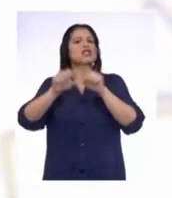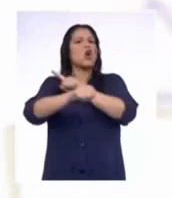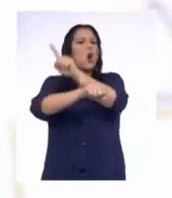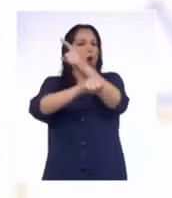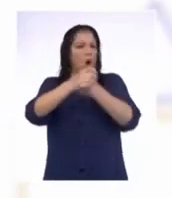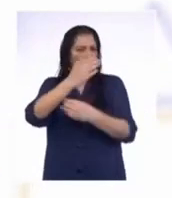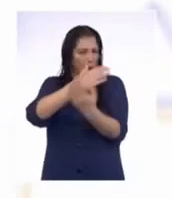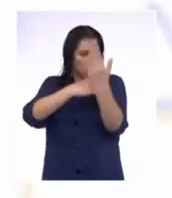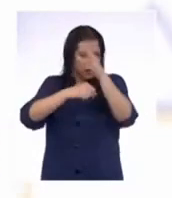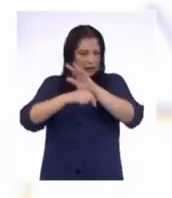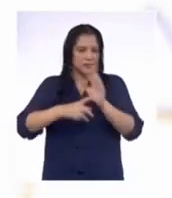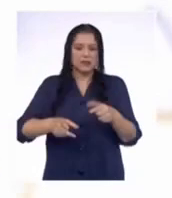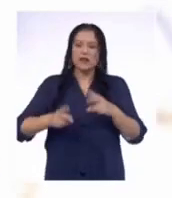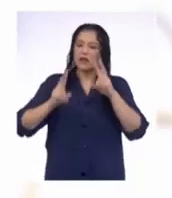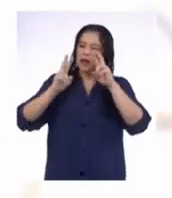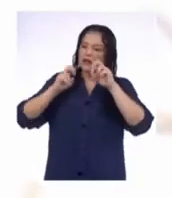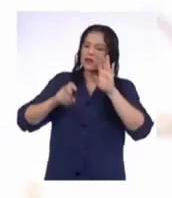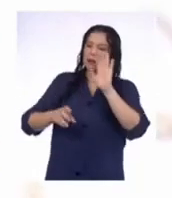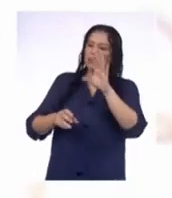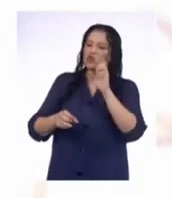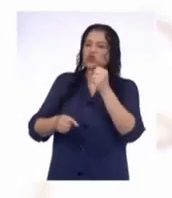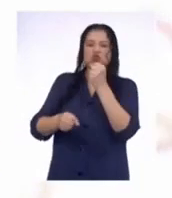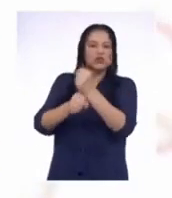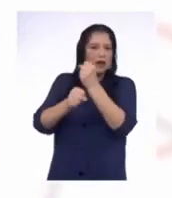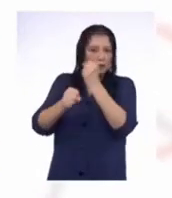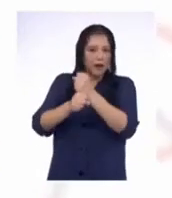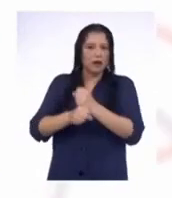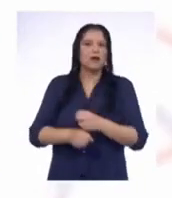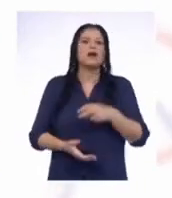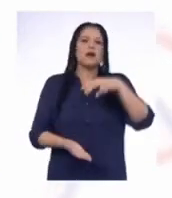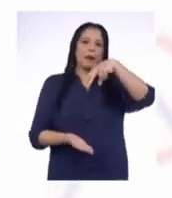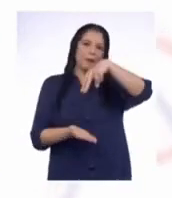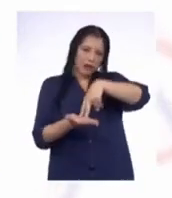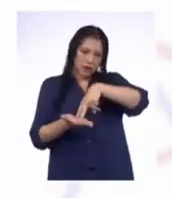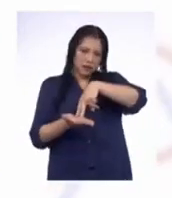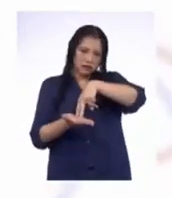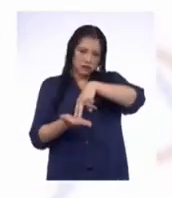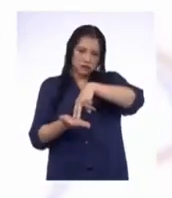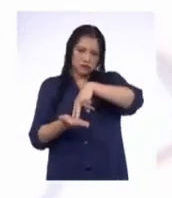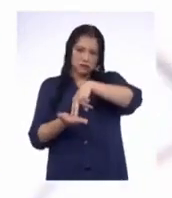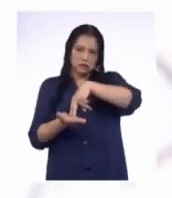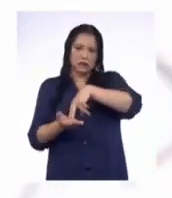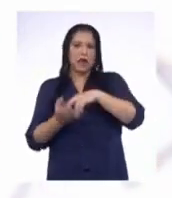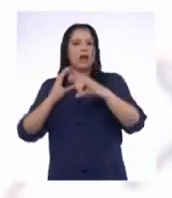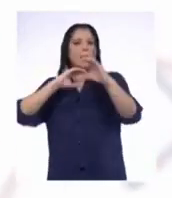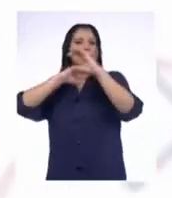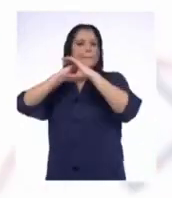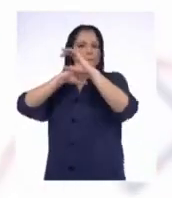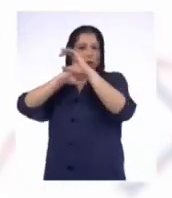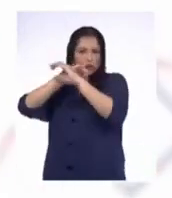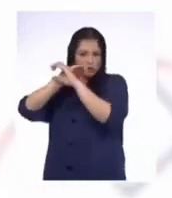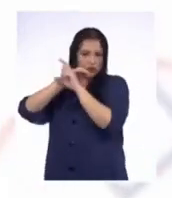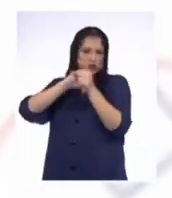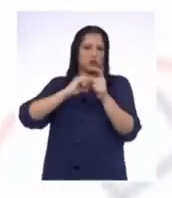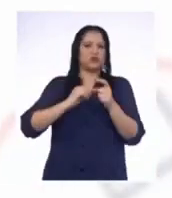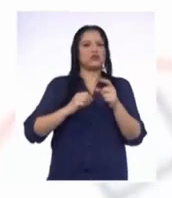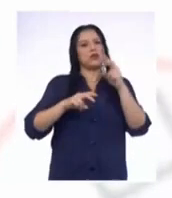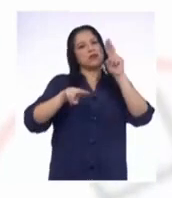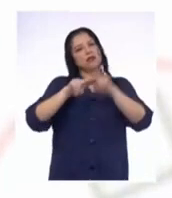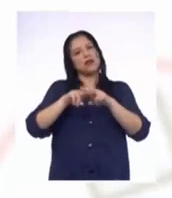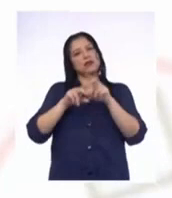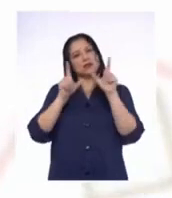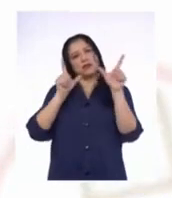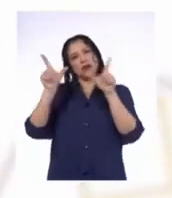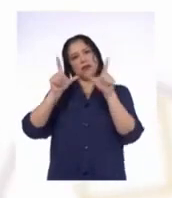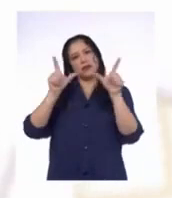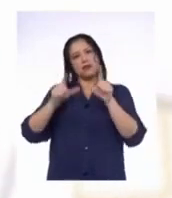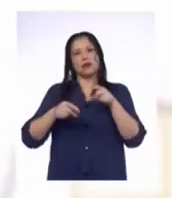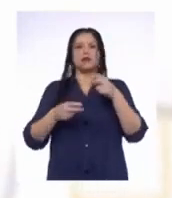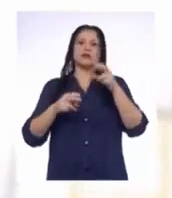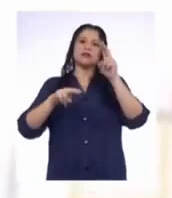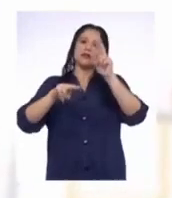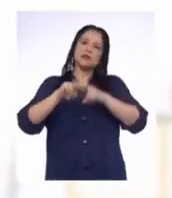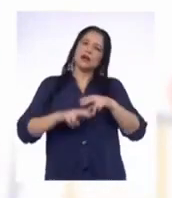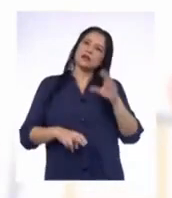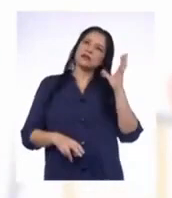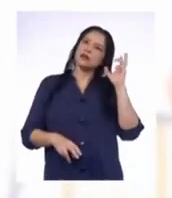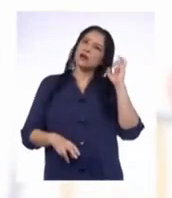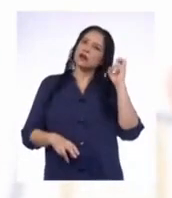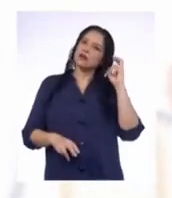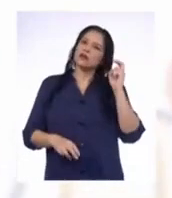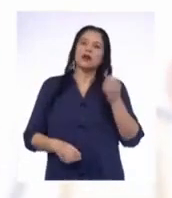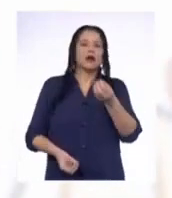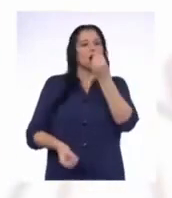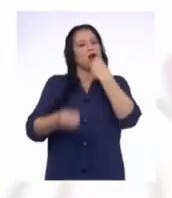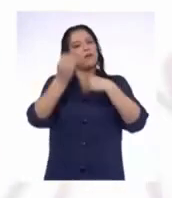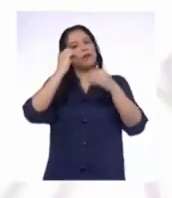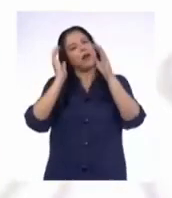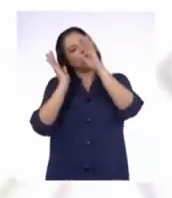Si analizamos sus actividades, estar de pie, trasladarse en transporte público, ver televisión, escuchar radio, comer